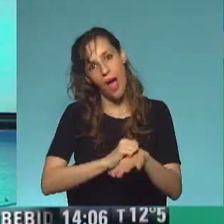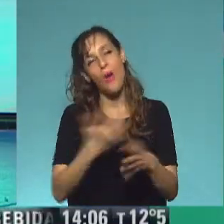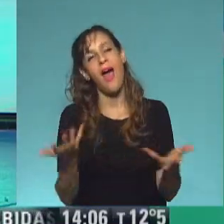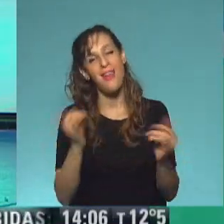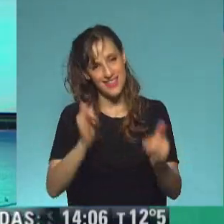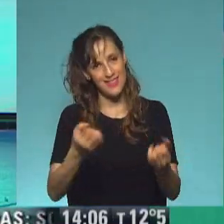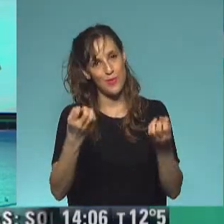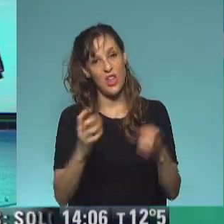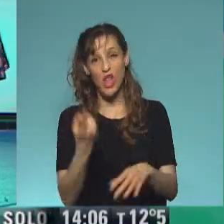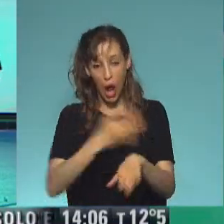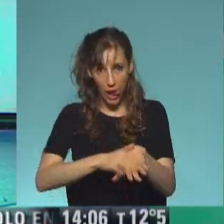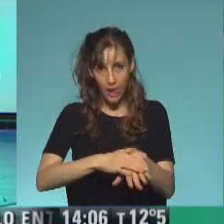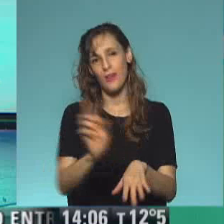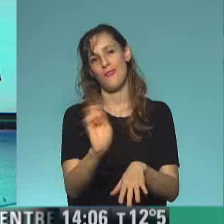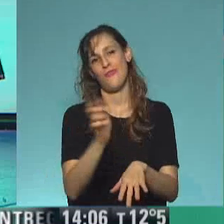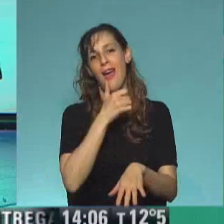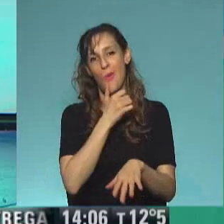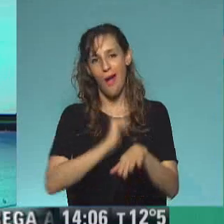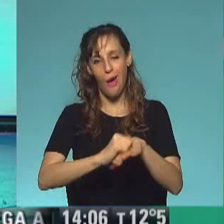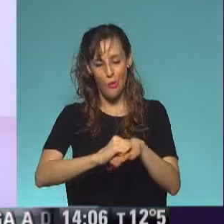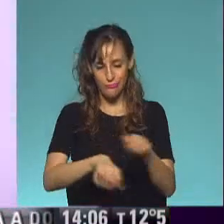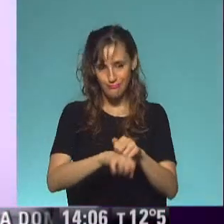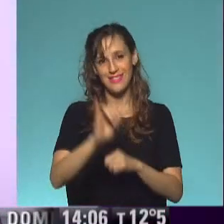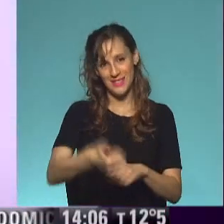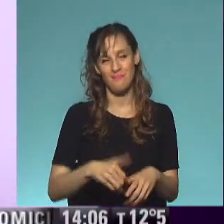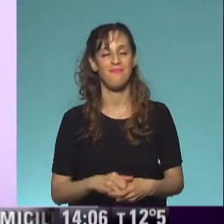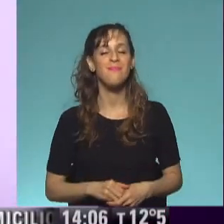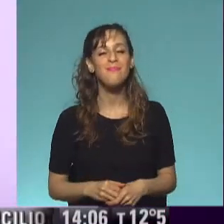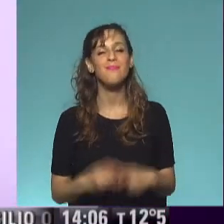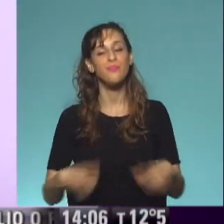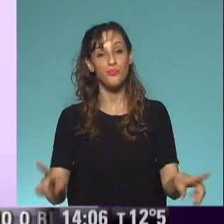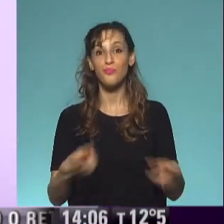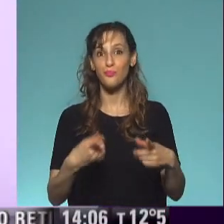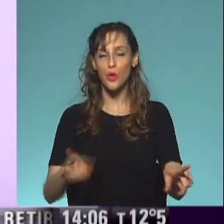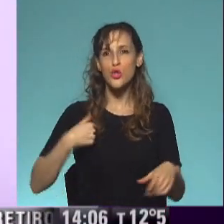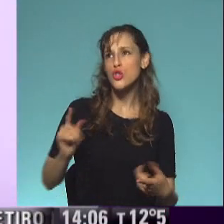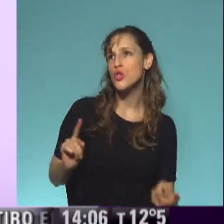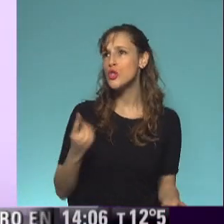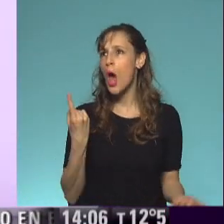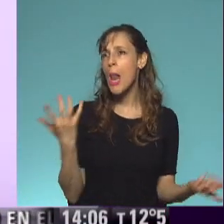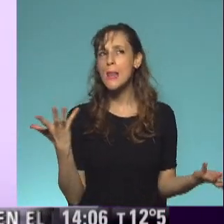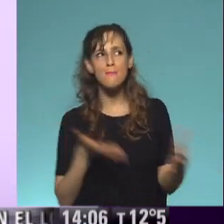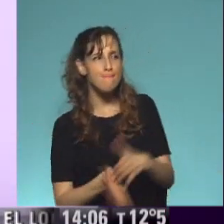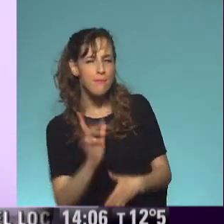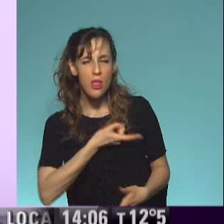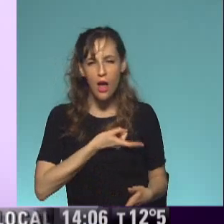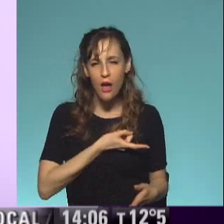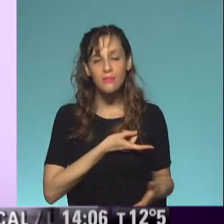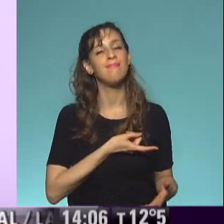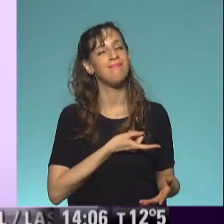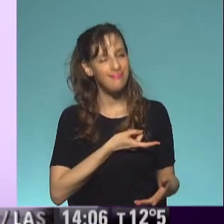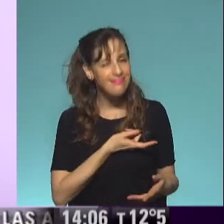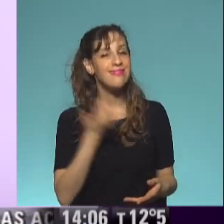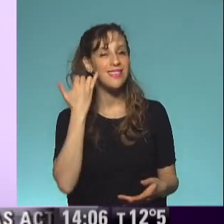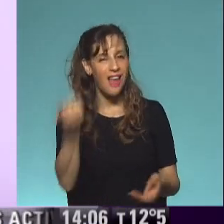muy bien! ¡Nos lavamos las manos! ¡Y venimos! ¿Qué solo esto? No sé a dónde voy. Pandemia,